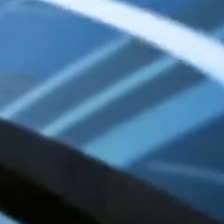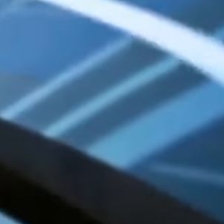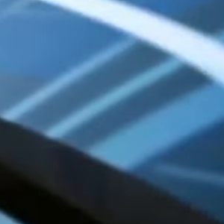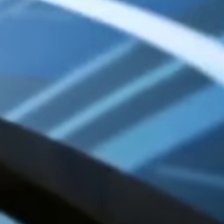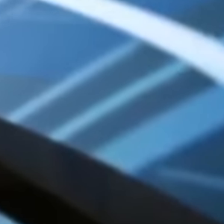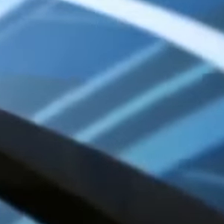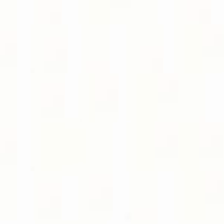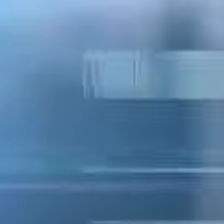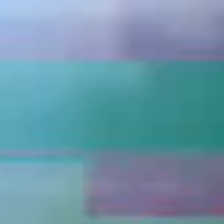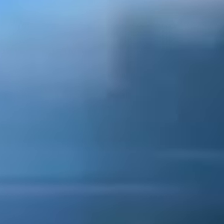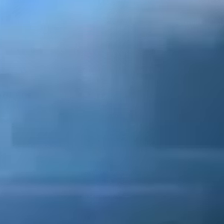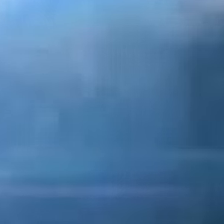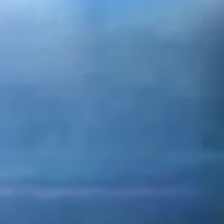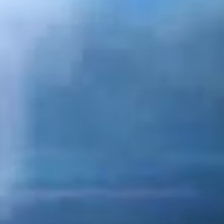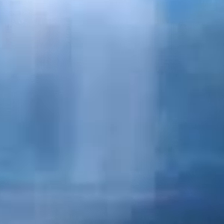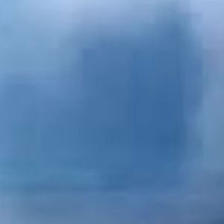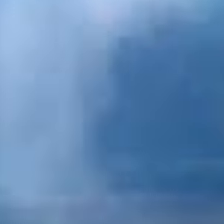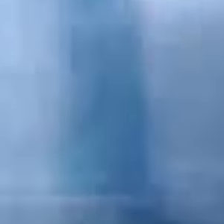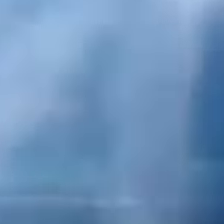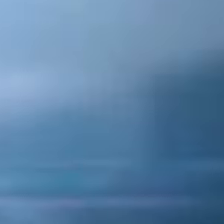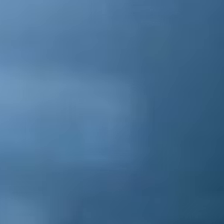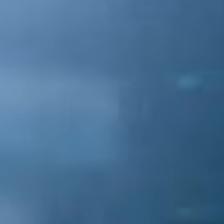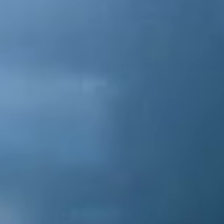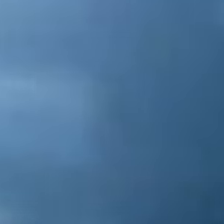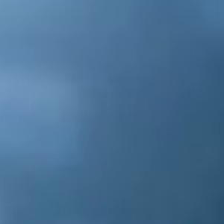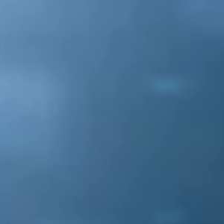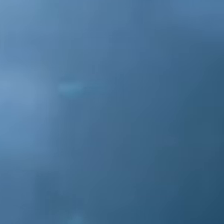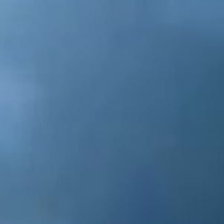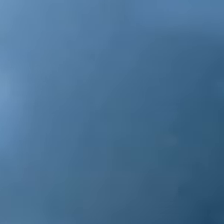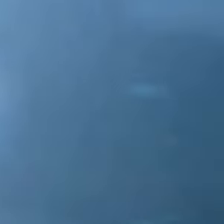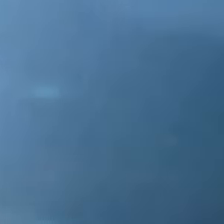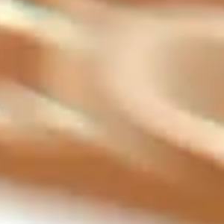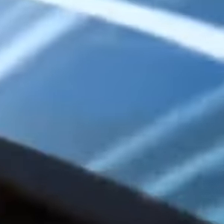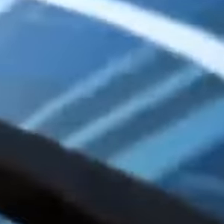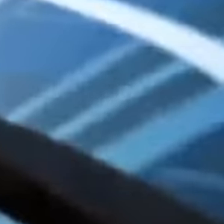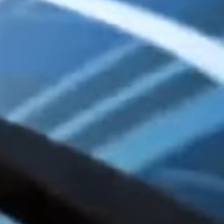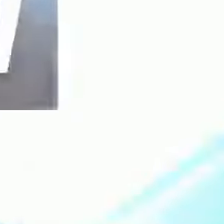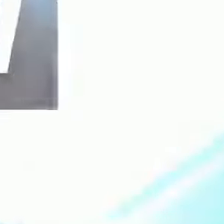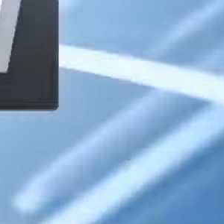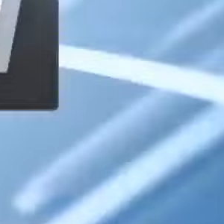Reporte especial, una forma más profunda de ver la realidad.